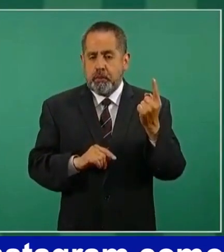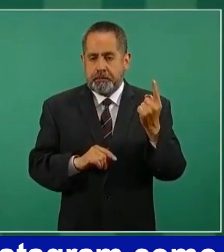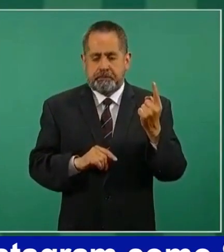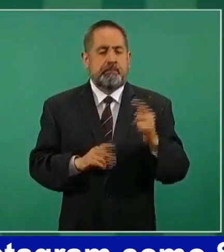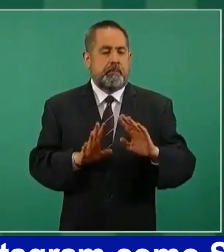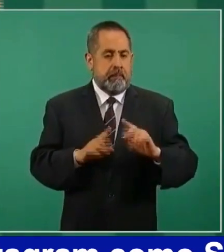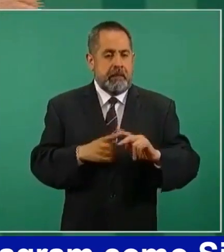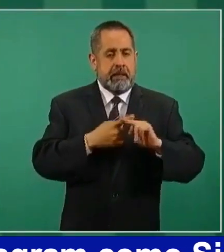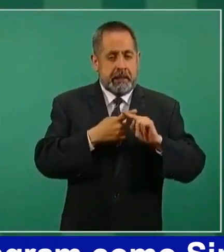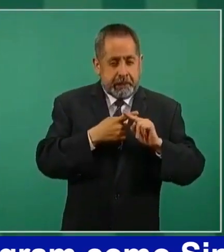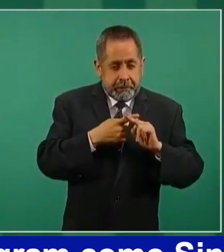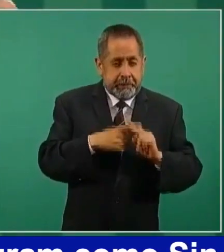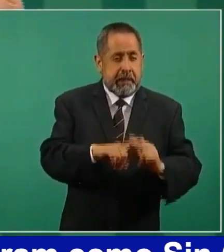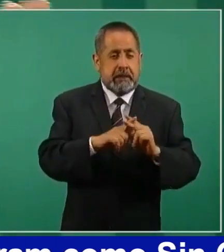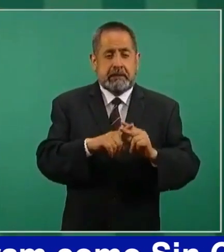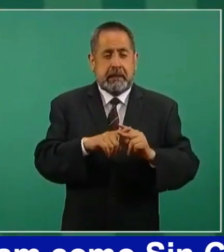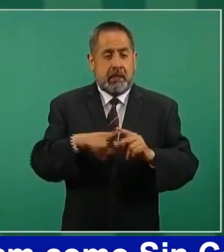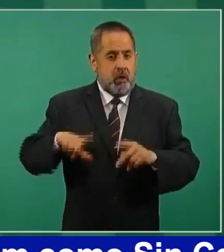Empieza la piñata,